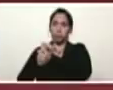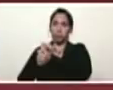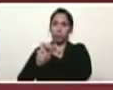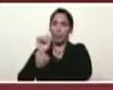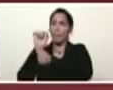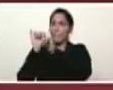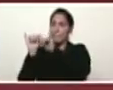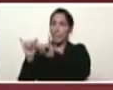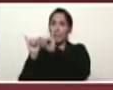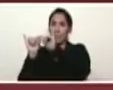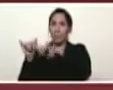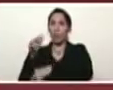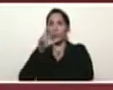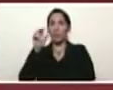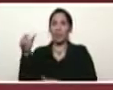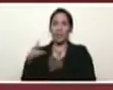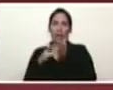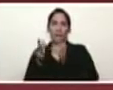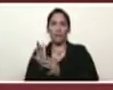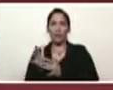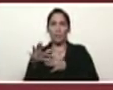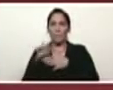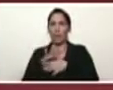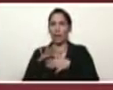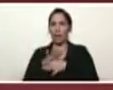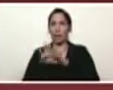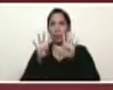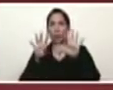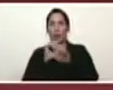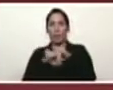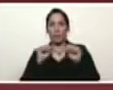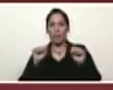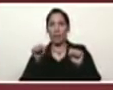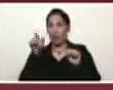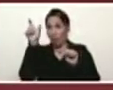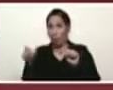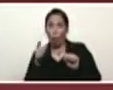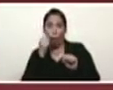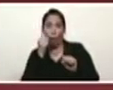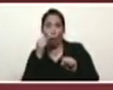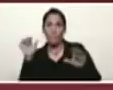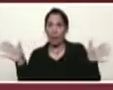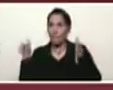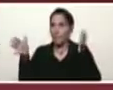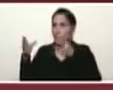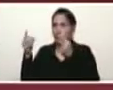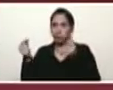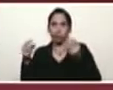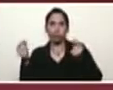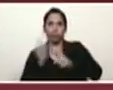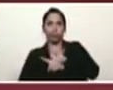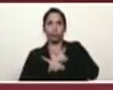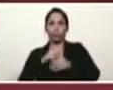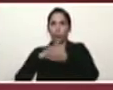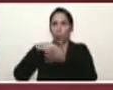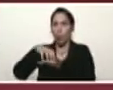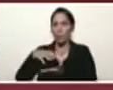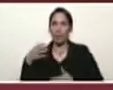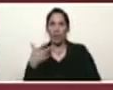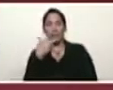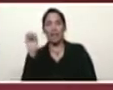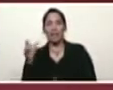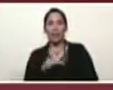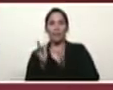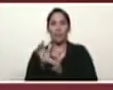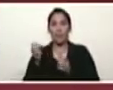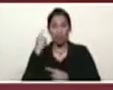martes 30 de abril a las 9 de la mañana. Por eso él apuró y abortó la acción golpista del 30 de abril. Deben